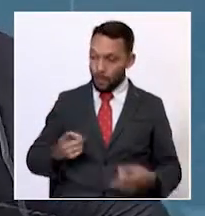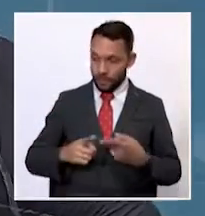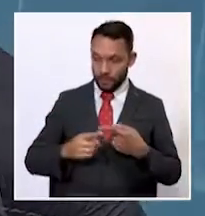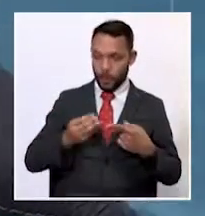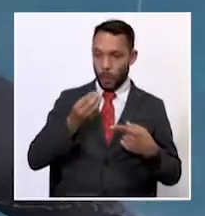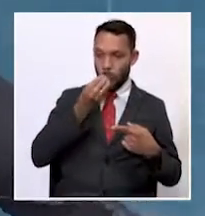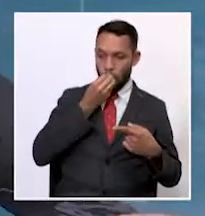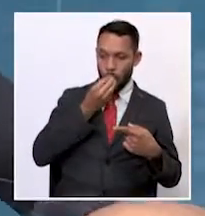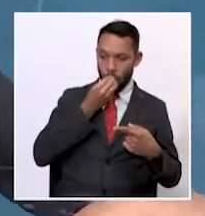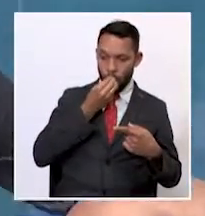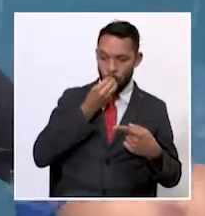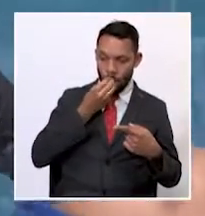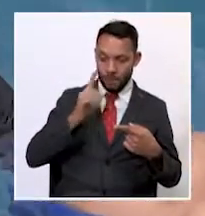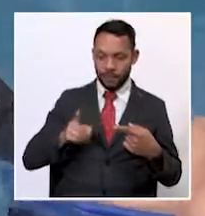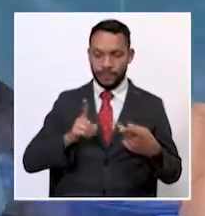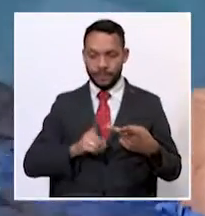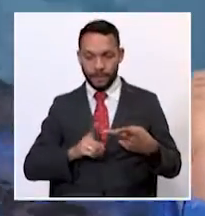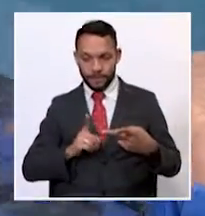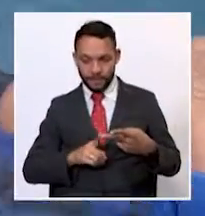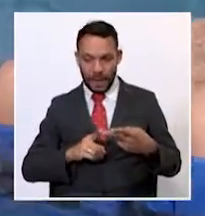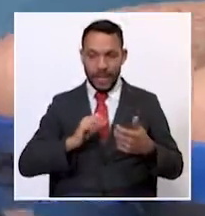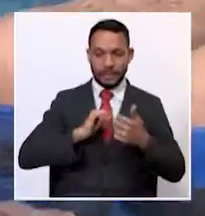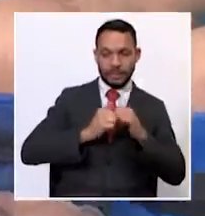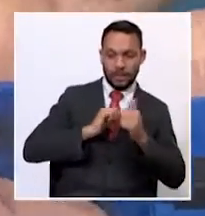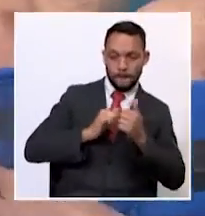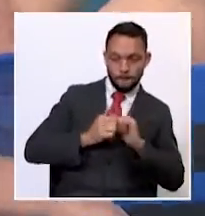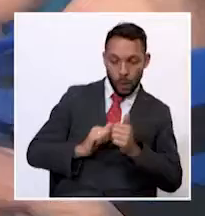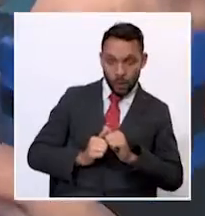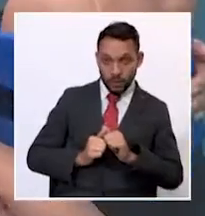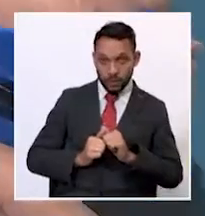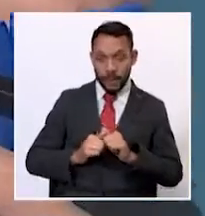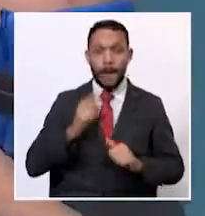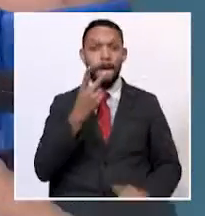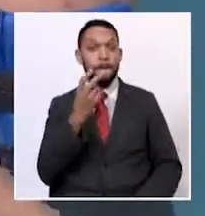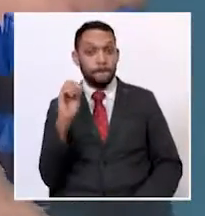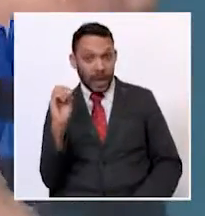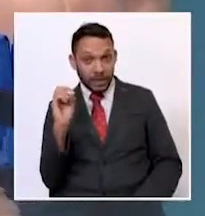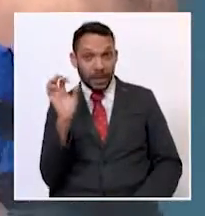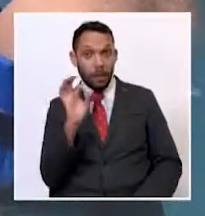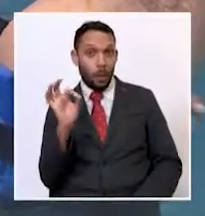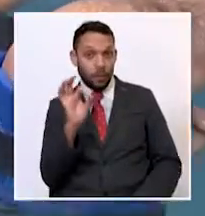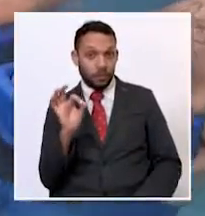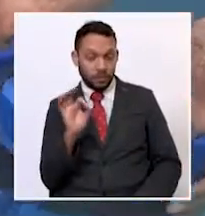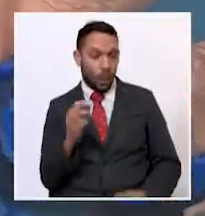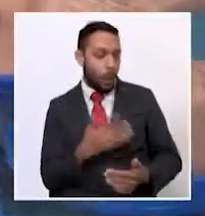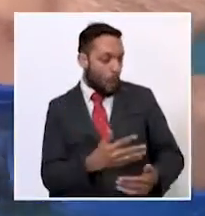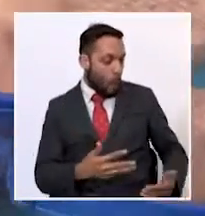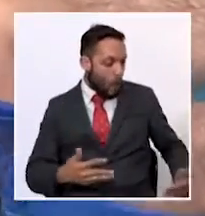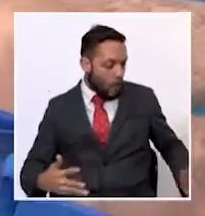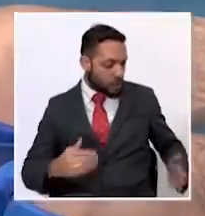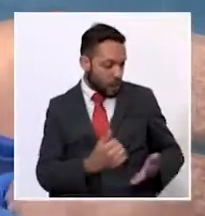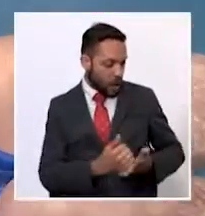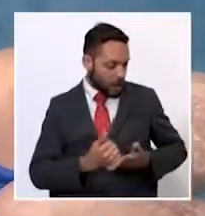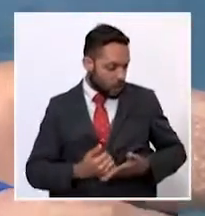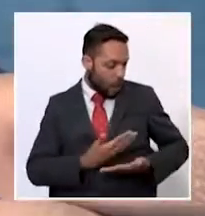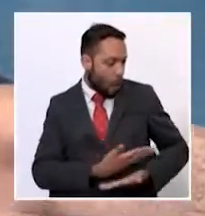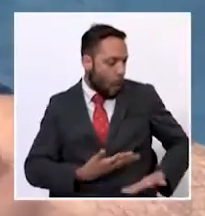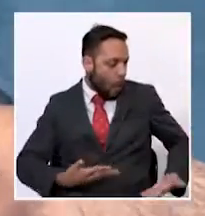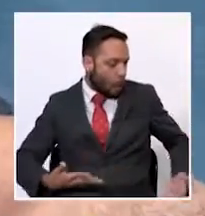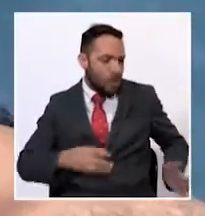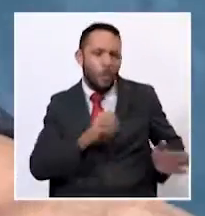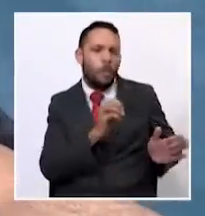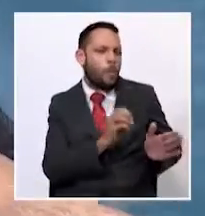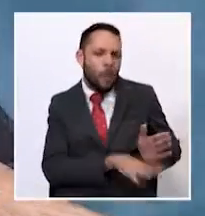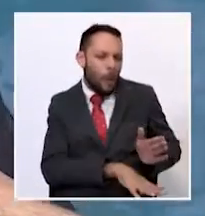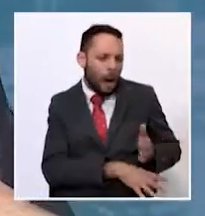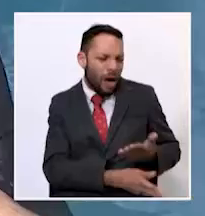en el ejercicio que haga. El 80%. El 20% siguiente son estas bobadas que estamos haciendo acá, las terapias que hacemos